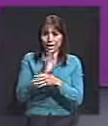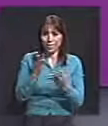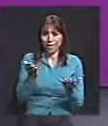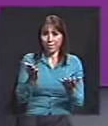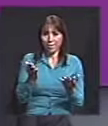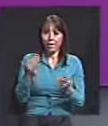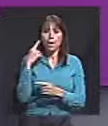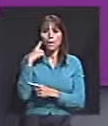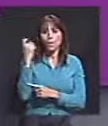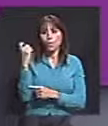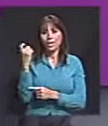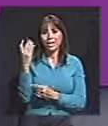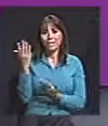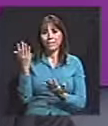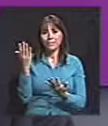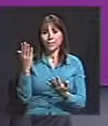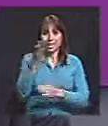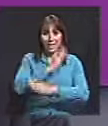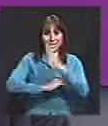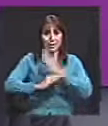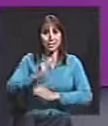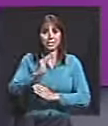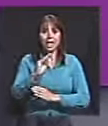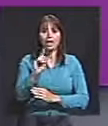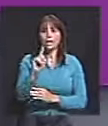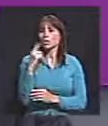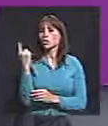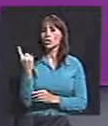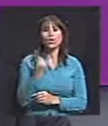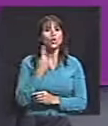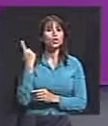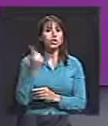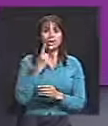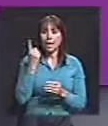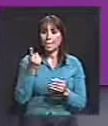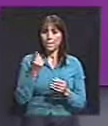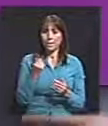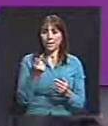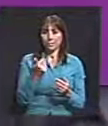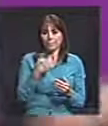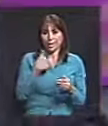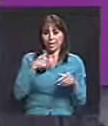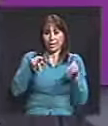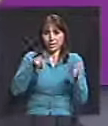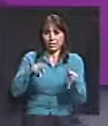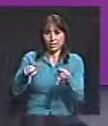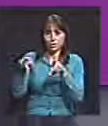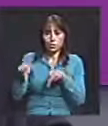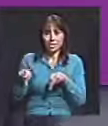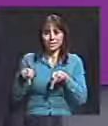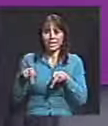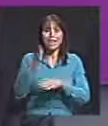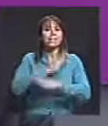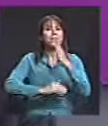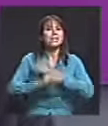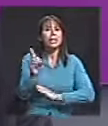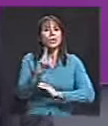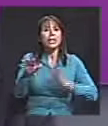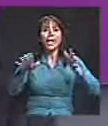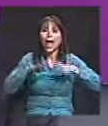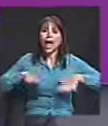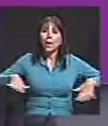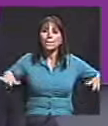porque la discapacidad no está siempre en las personas, sino que es el ambiente el que